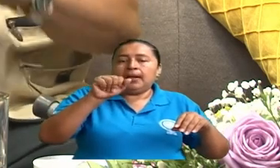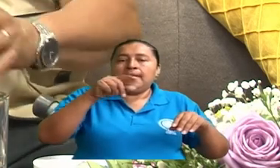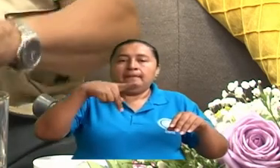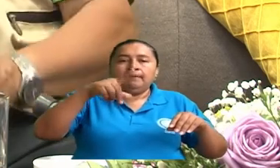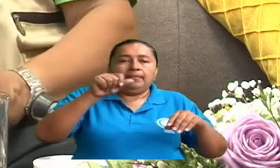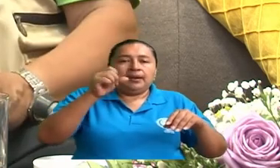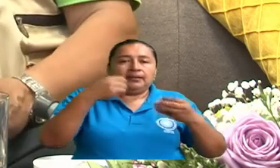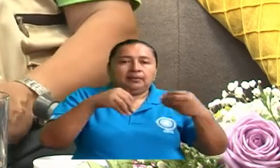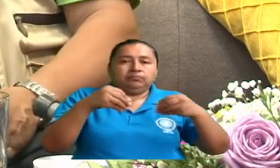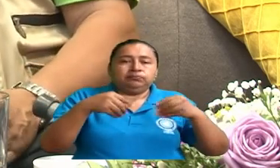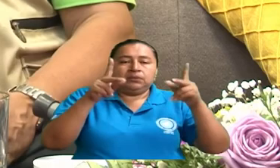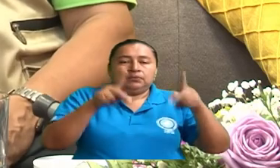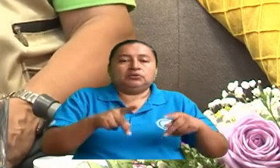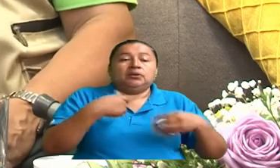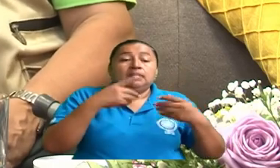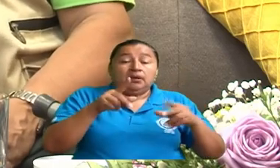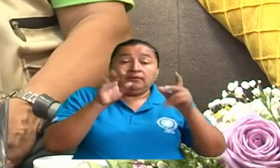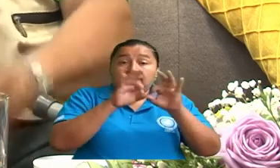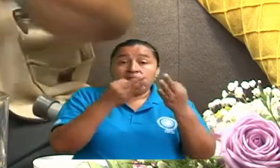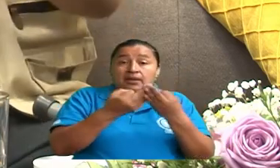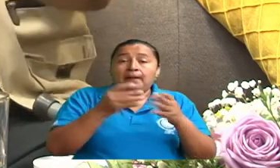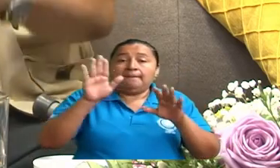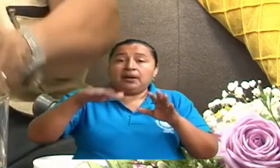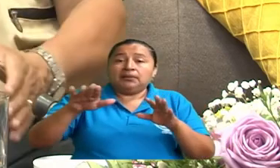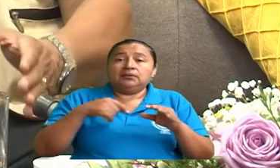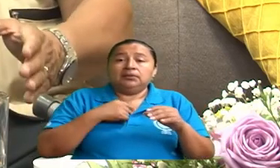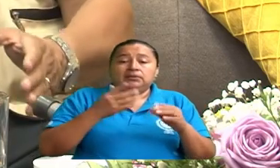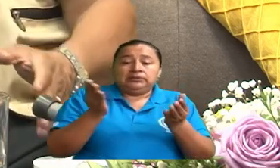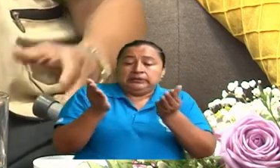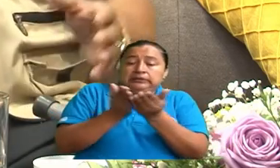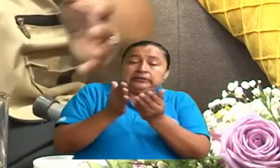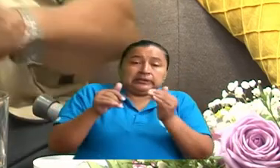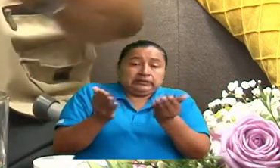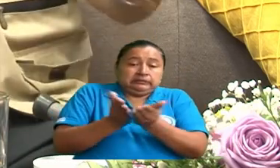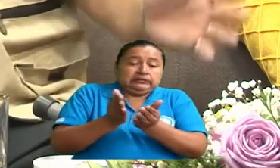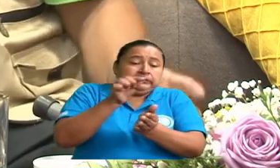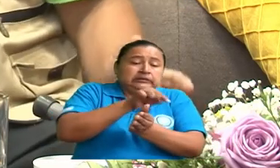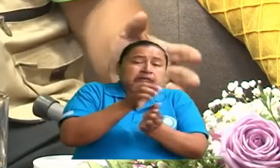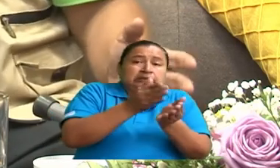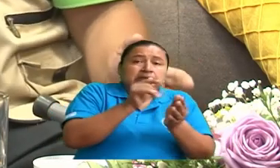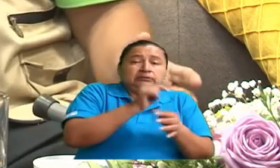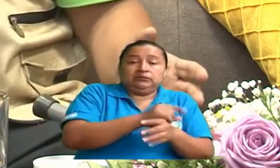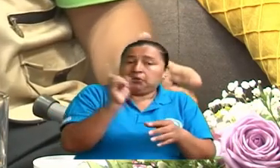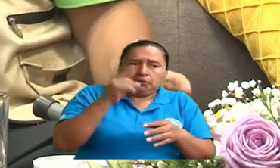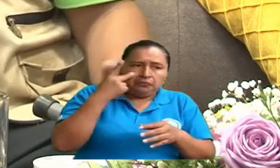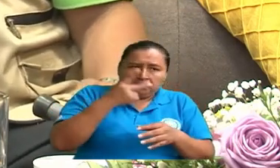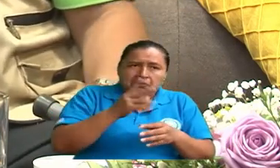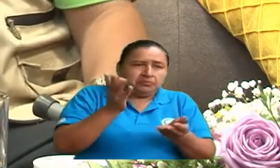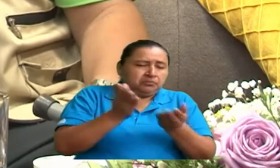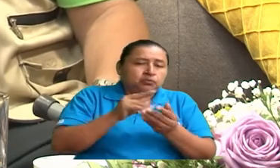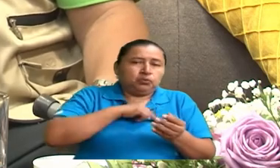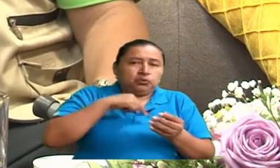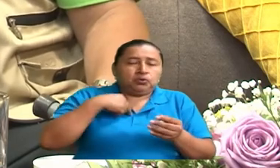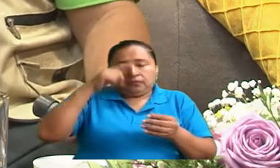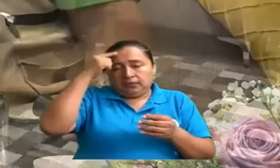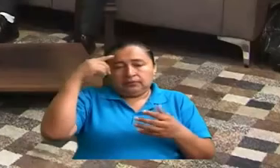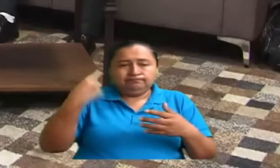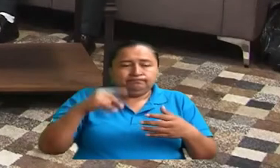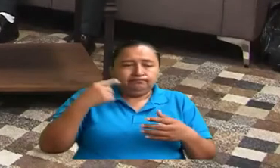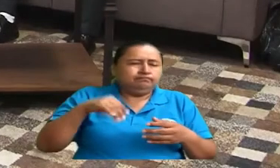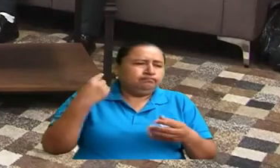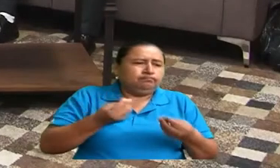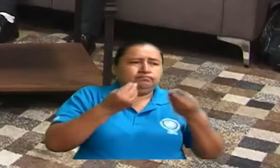los recicladores, para aquella familia que está pegada a un cauce, ¿verdad? Que ya eso ya no se ve casi. Okay. Nuestro gobierno ahorita ha entregado